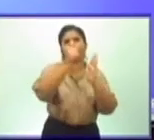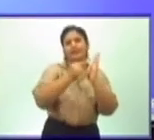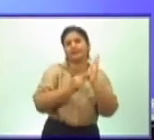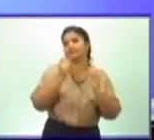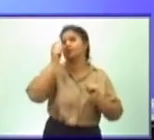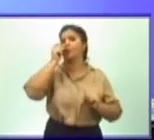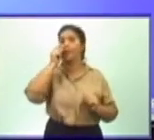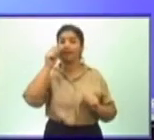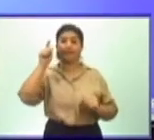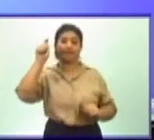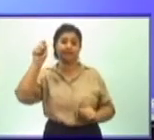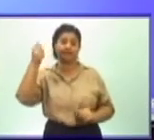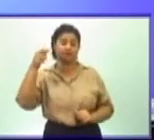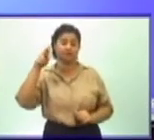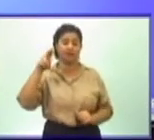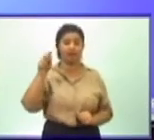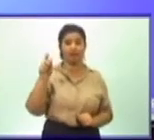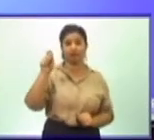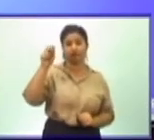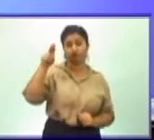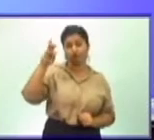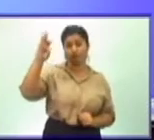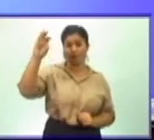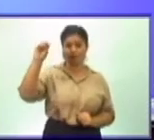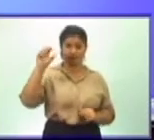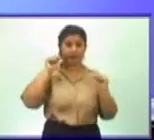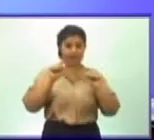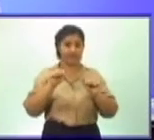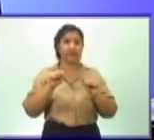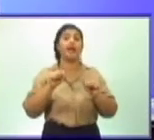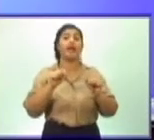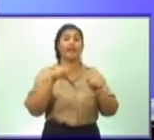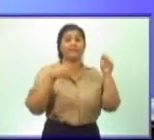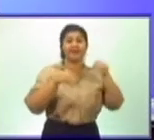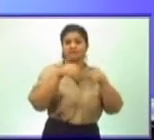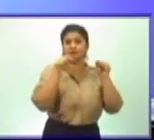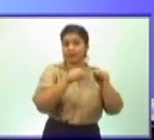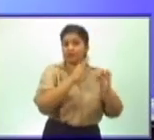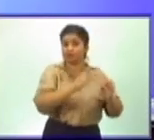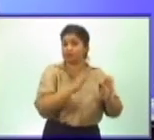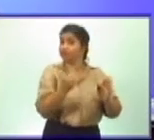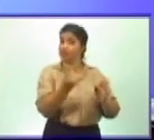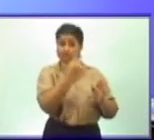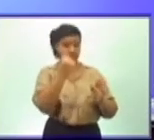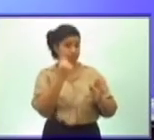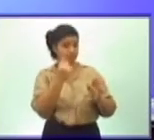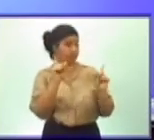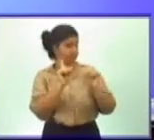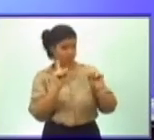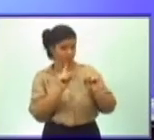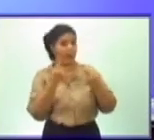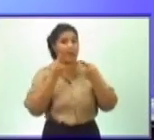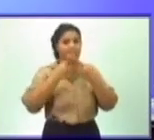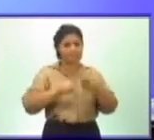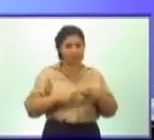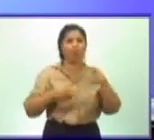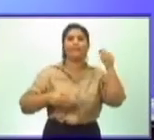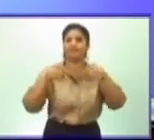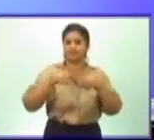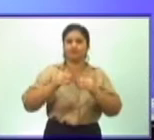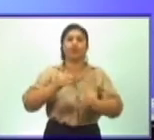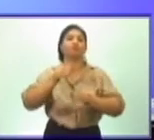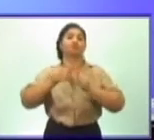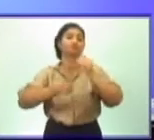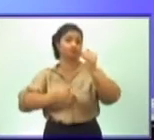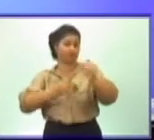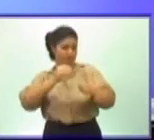no aparece en escena, pero los personajes que aparecen ya los van caracterizando. Yo quiero que ustedes centren su atención